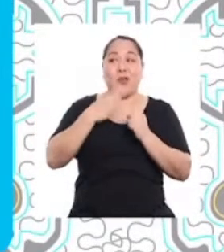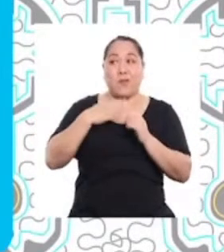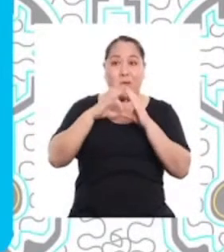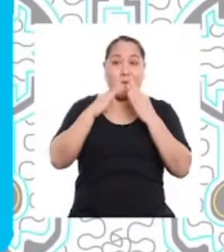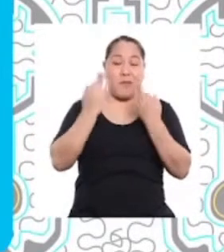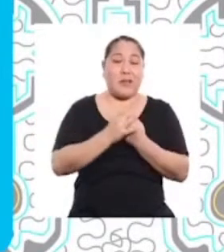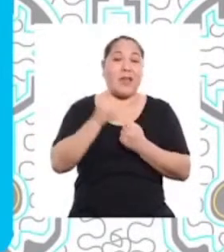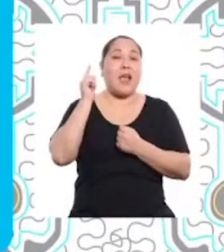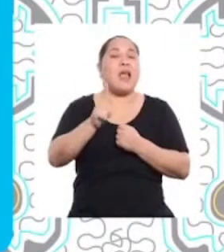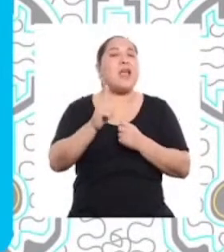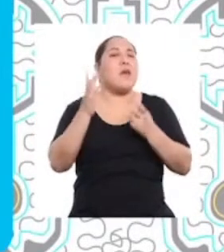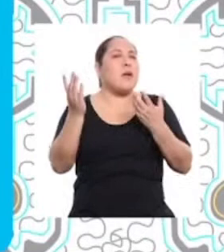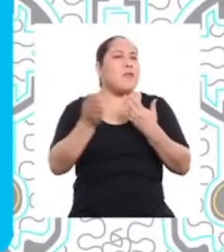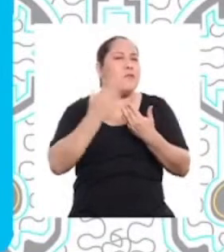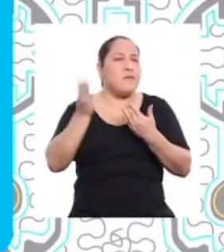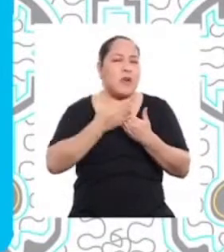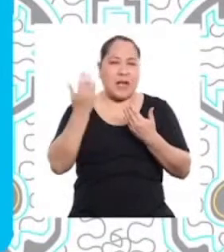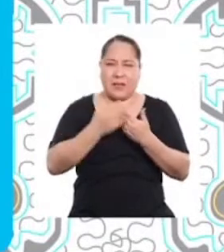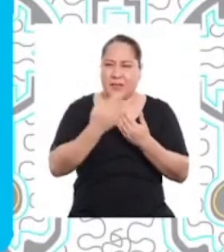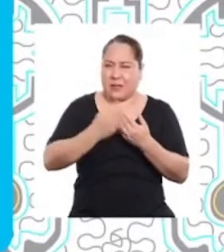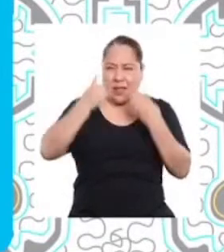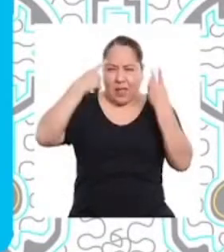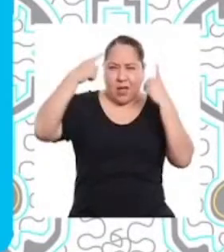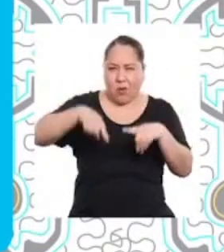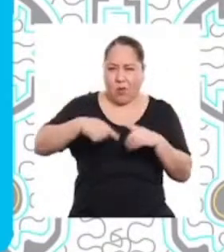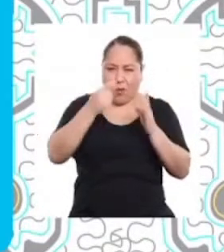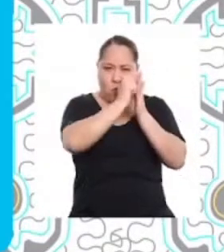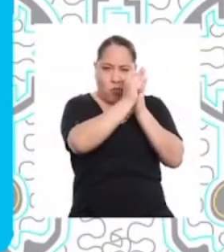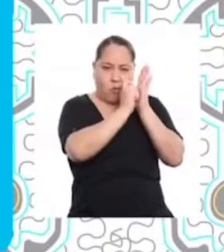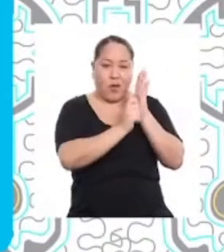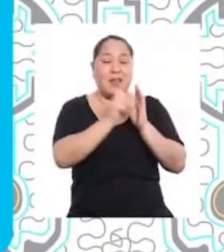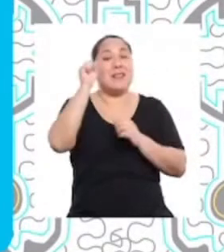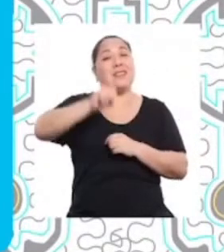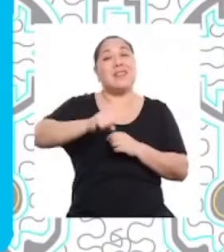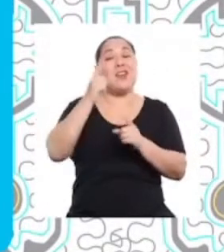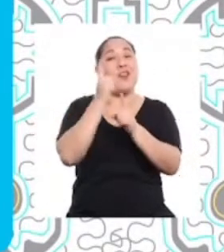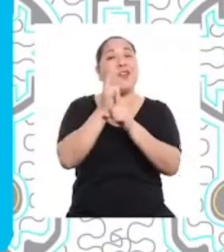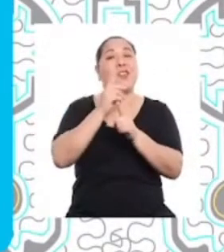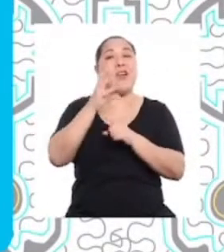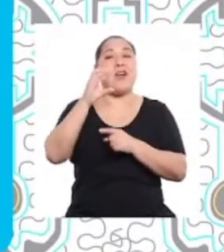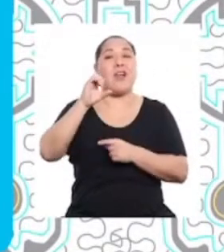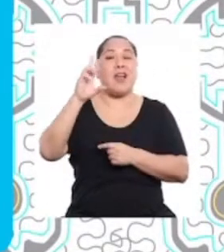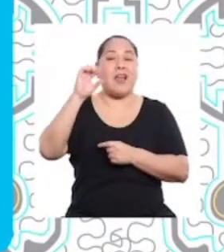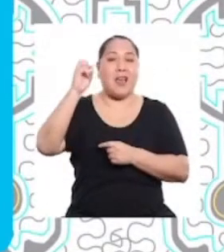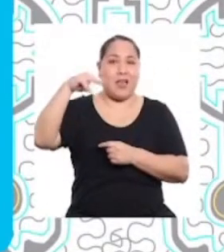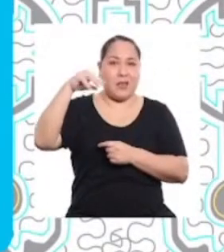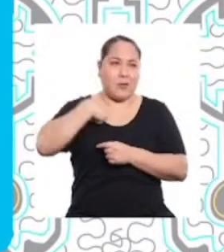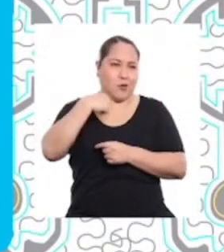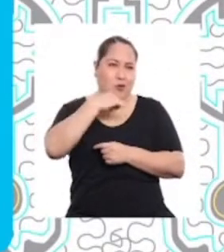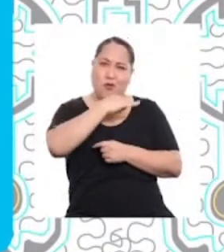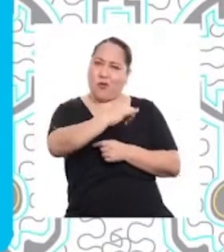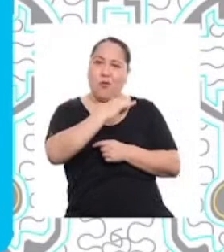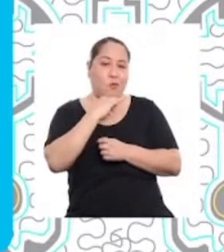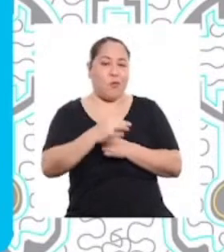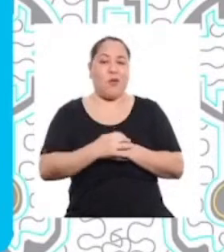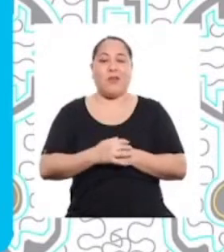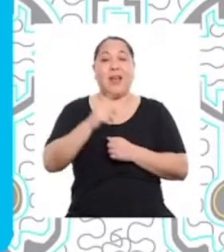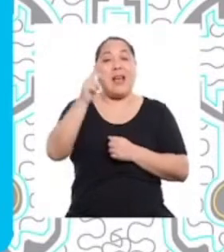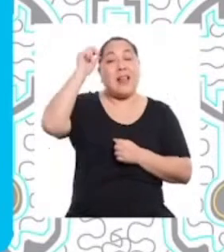ellos. Creo que así será más sencillo llegar a acuerdos. Tienes razón, Carmen. Yo haré lo